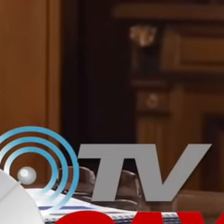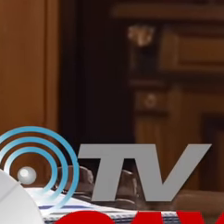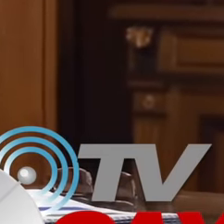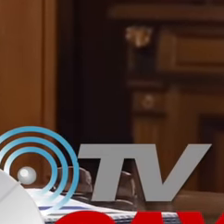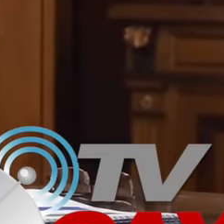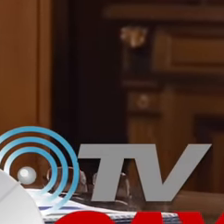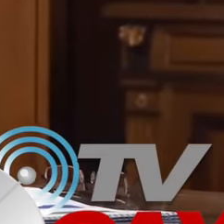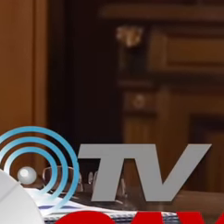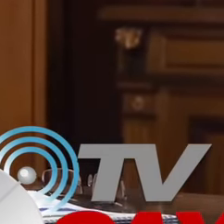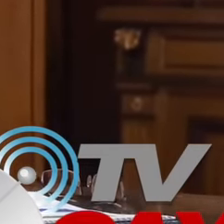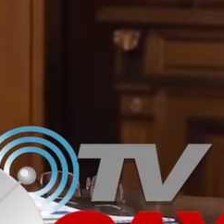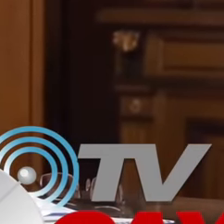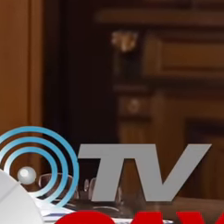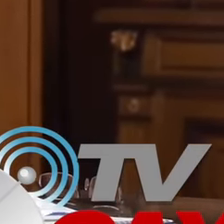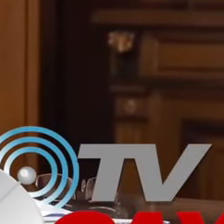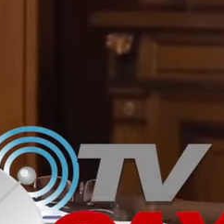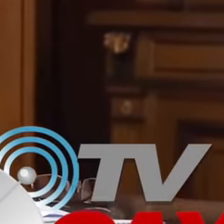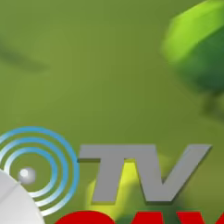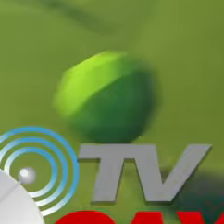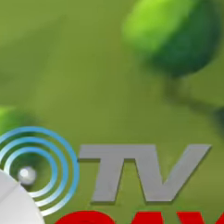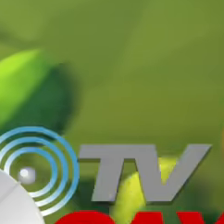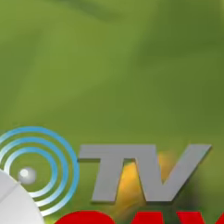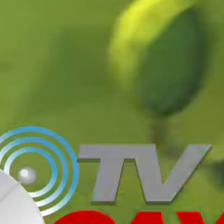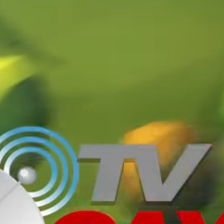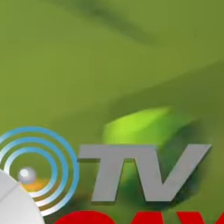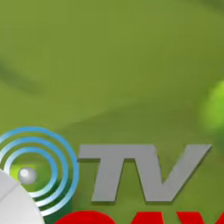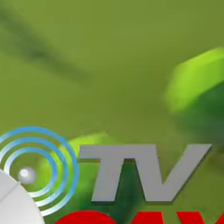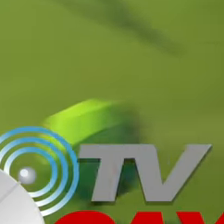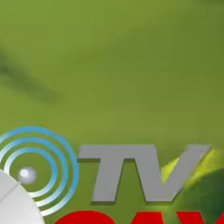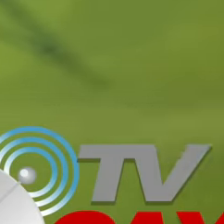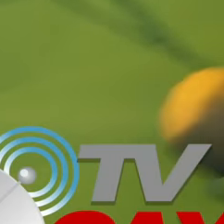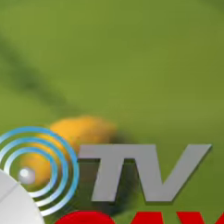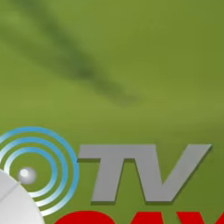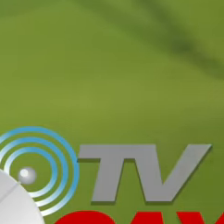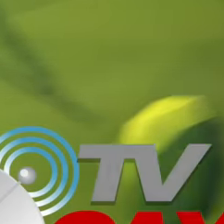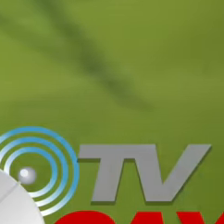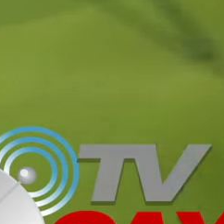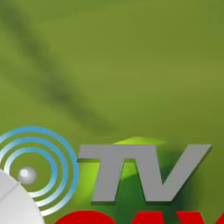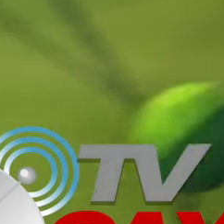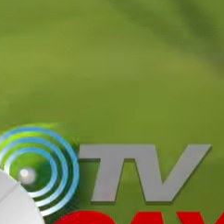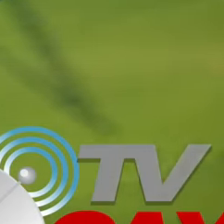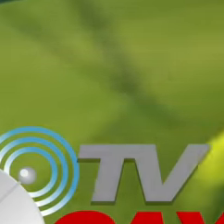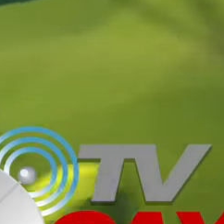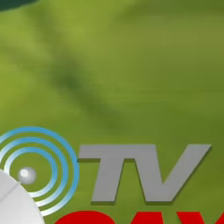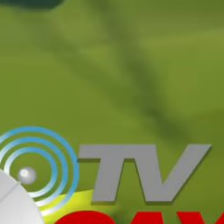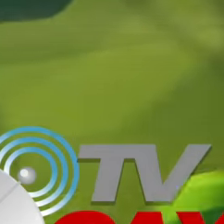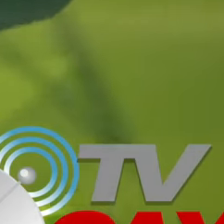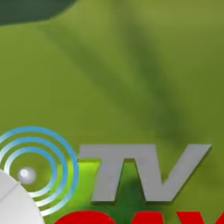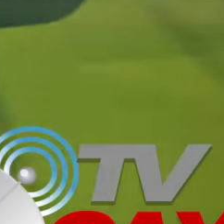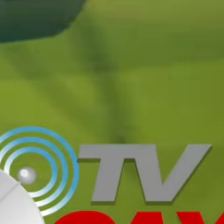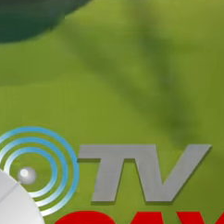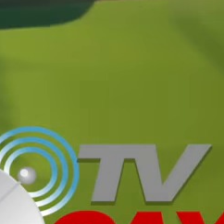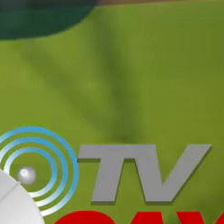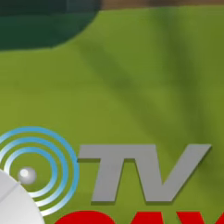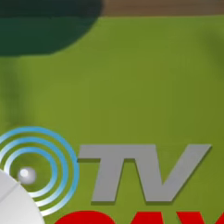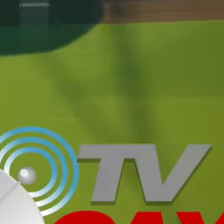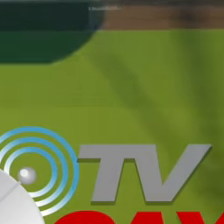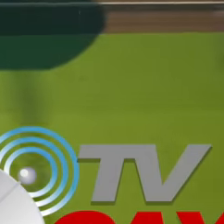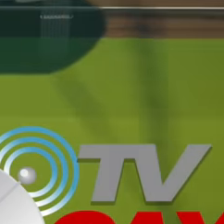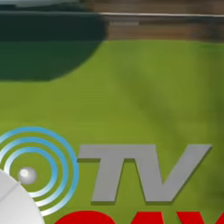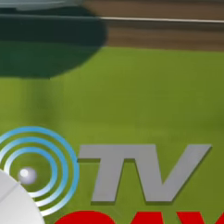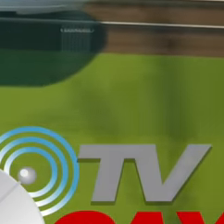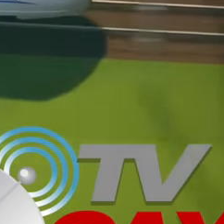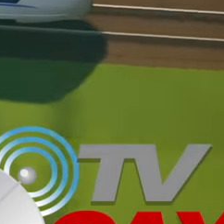cláusula establece que en caso de requerir trenes de pasajeros, el Estado mexicano tiene la capacidad